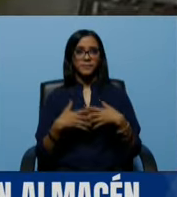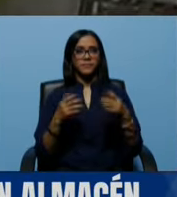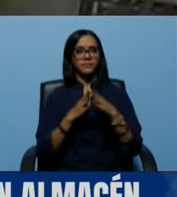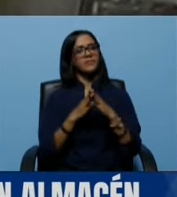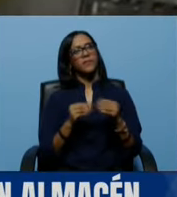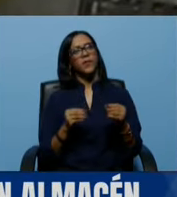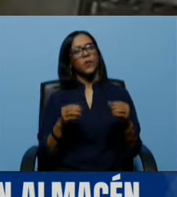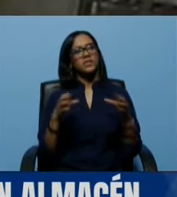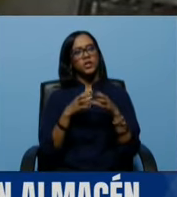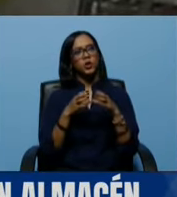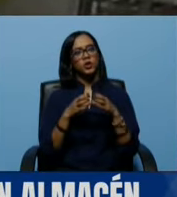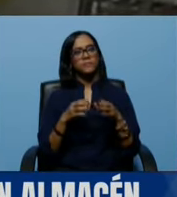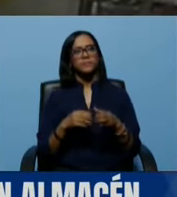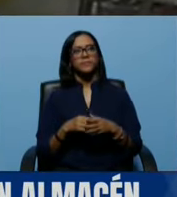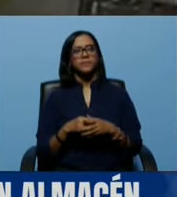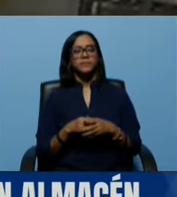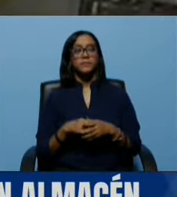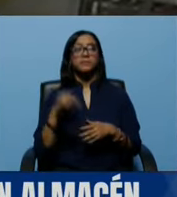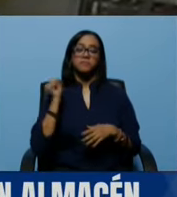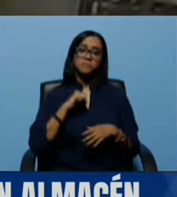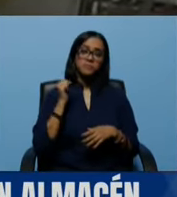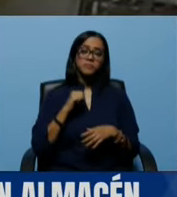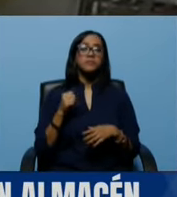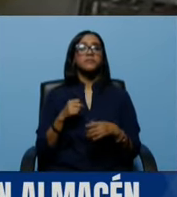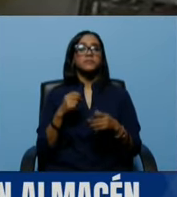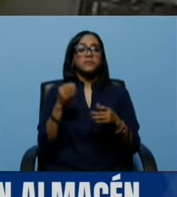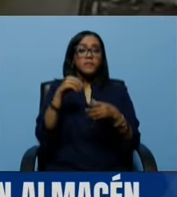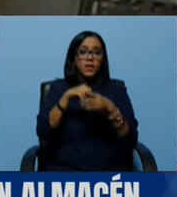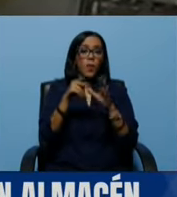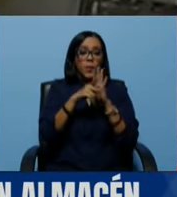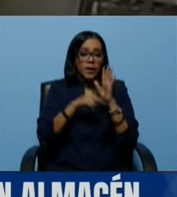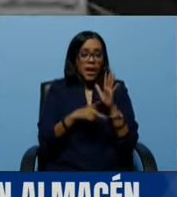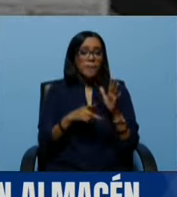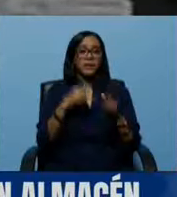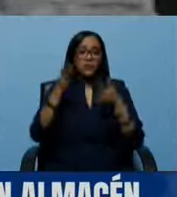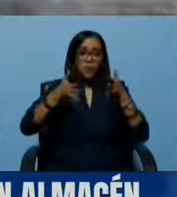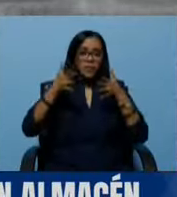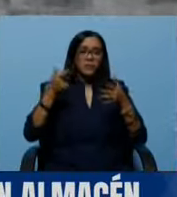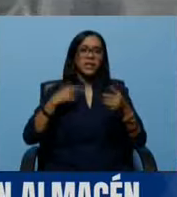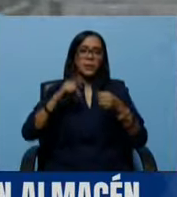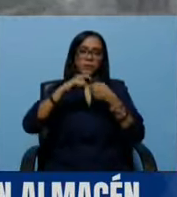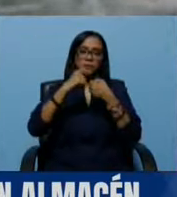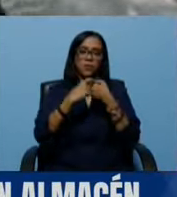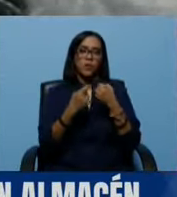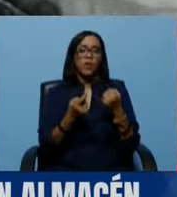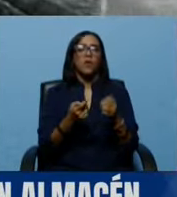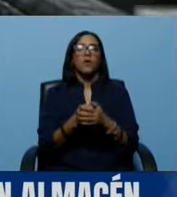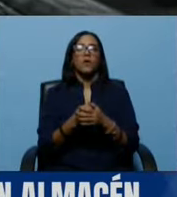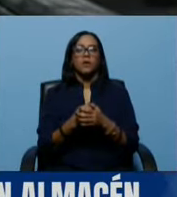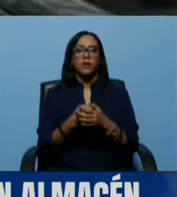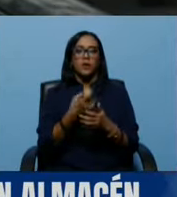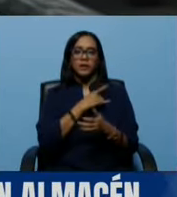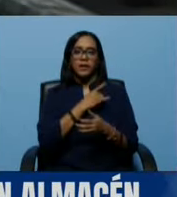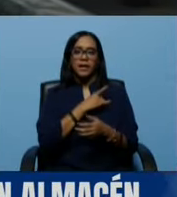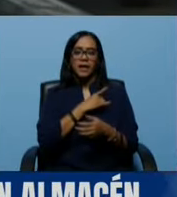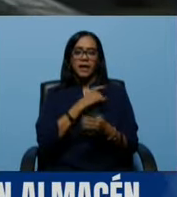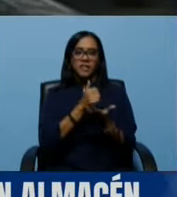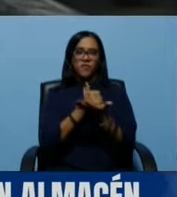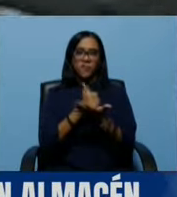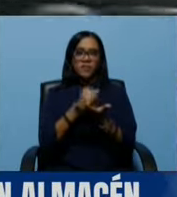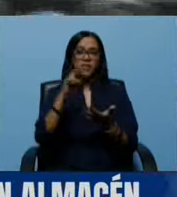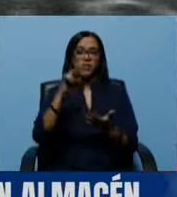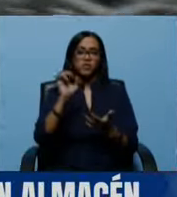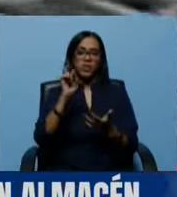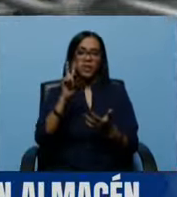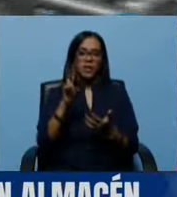sector? Sí, efectivamente, dentro del programa de formación que tenemos alianzas con las facultades de farmacia, tanto de la Universidad Central como